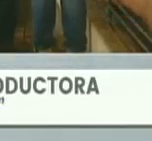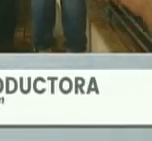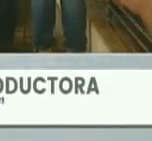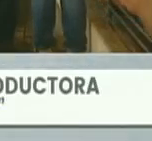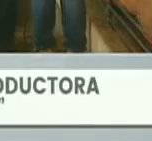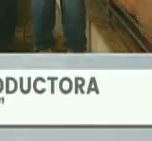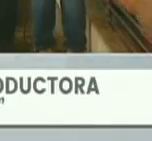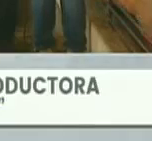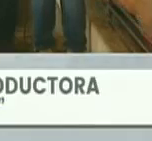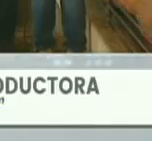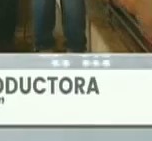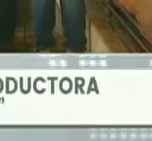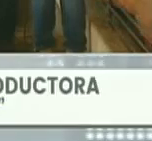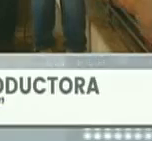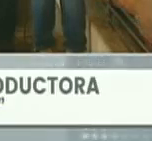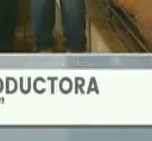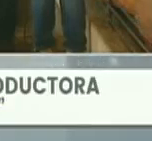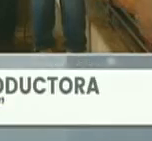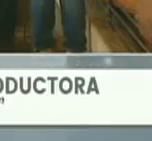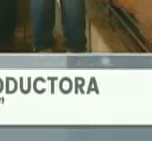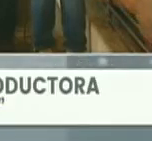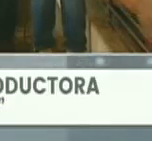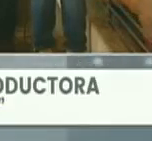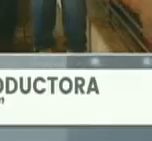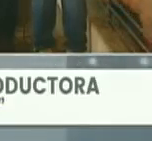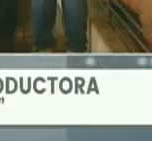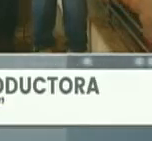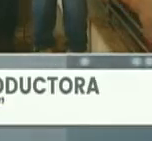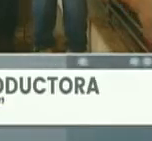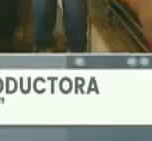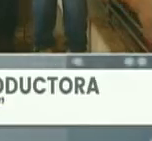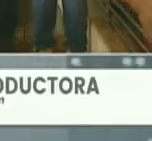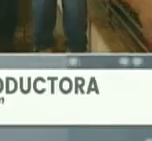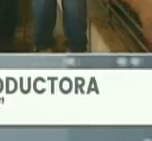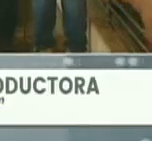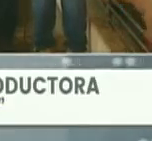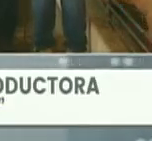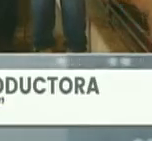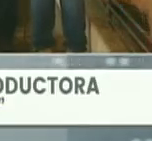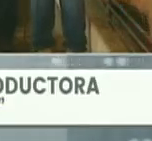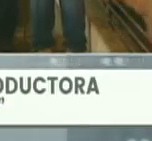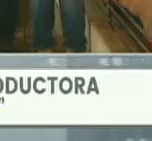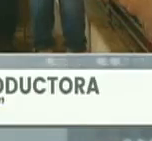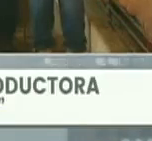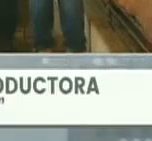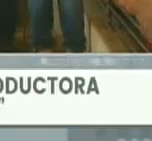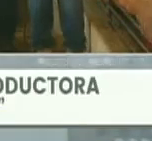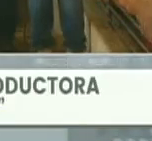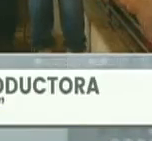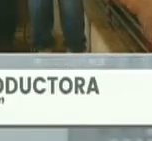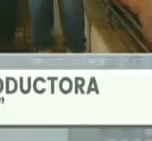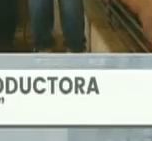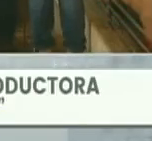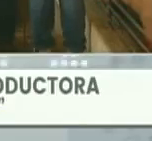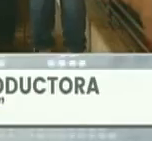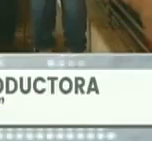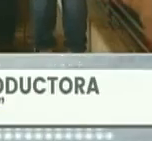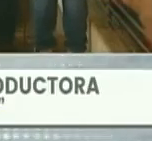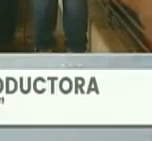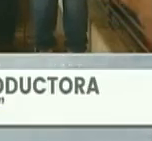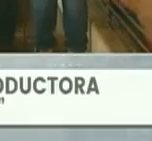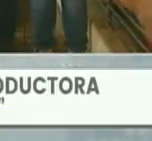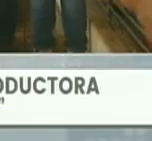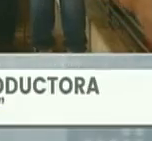fabricar este tipo de alimentos. Bueno, presidente, aquí queda evidenciado que esta empresa es integral, contiene todos los ciclos, una empresa que